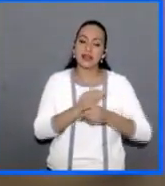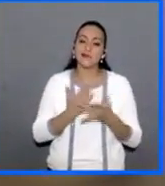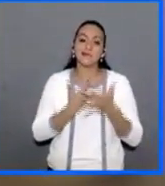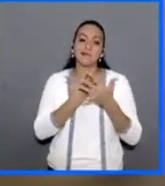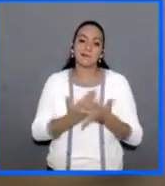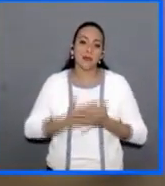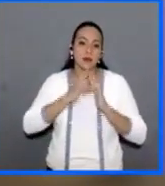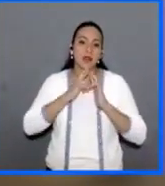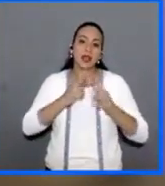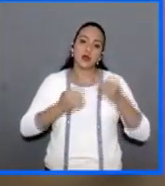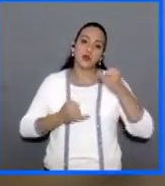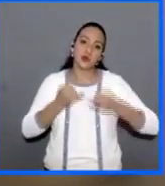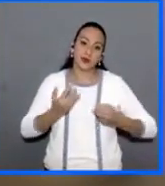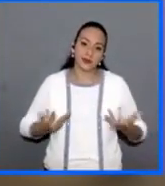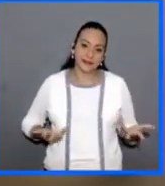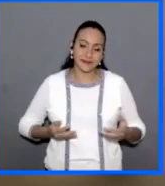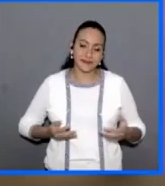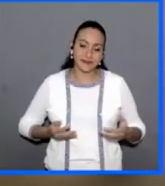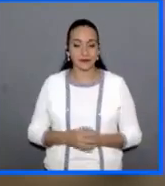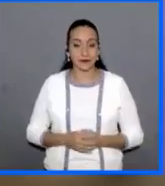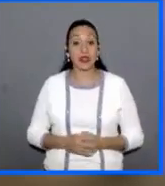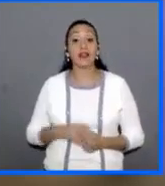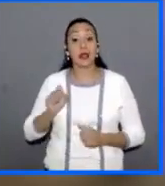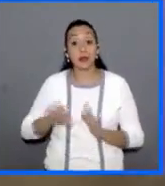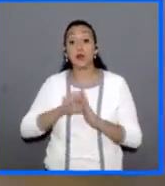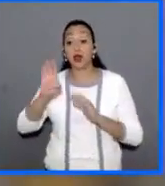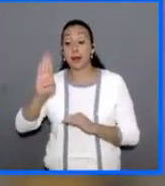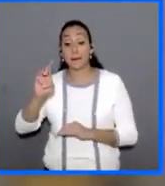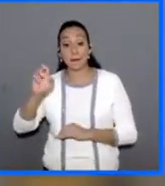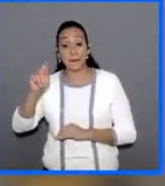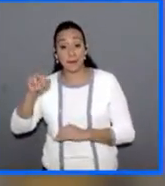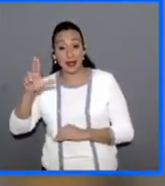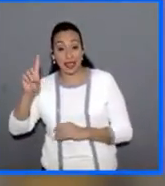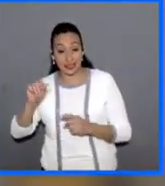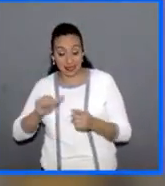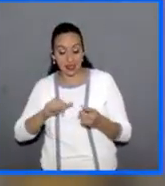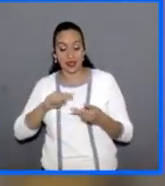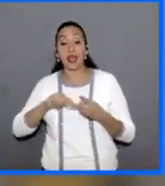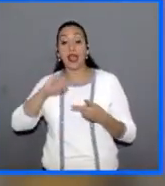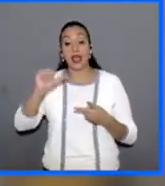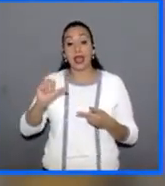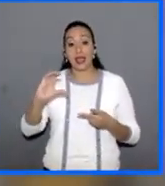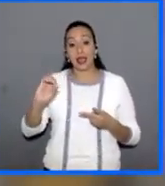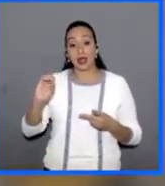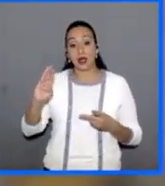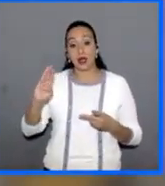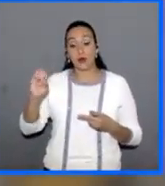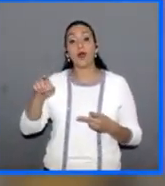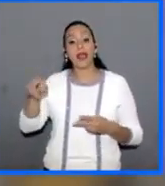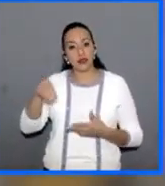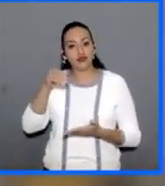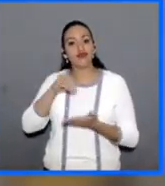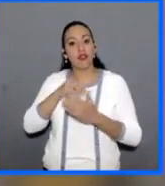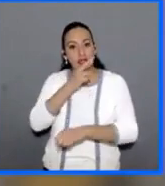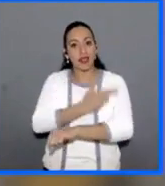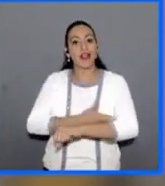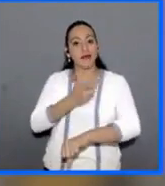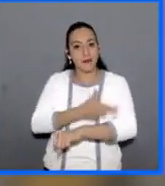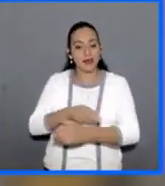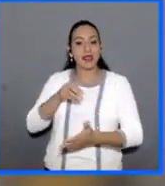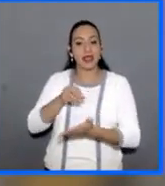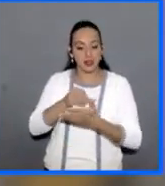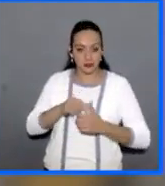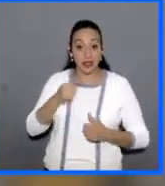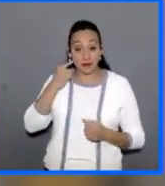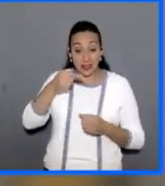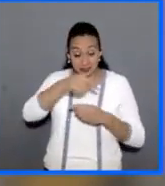resolución, así como los casos de Brenda Q. y Jacobo T., quienes continúan procesados, pues en todos estos casos las